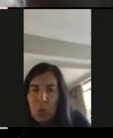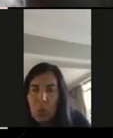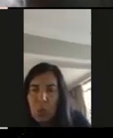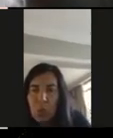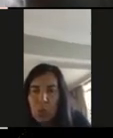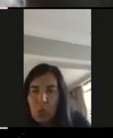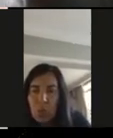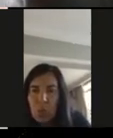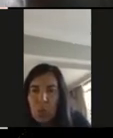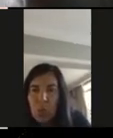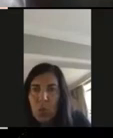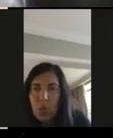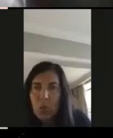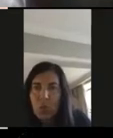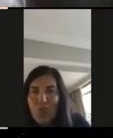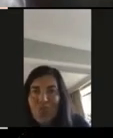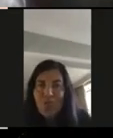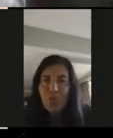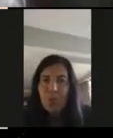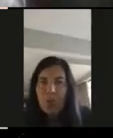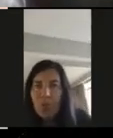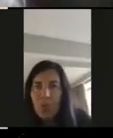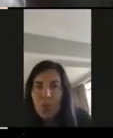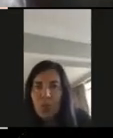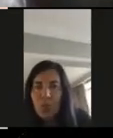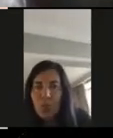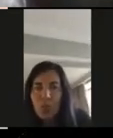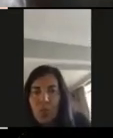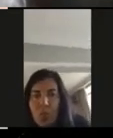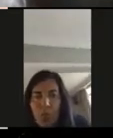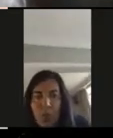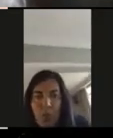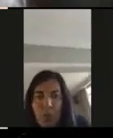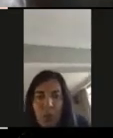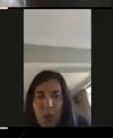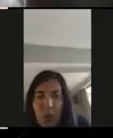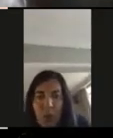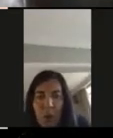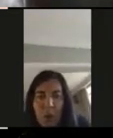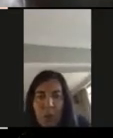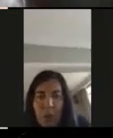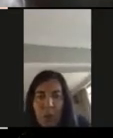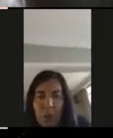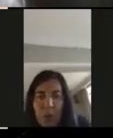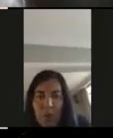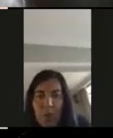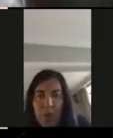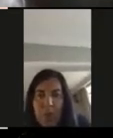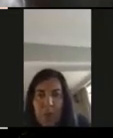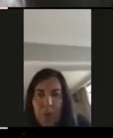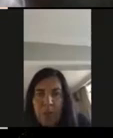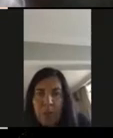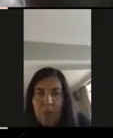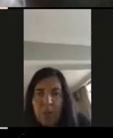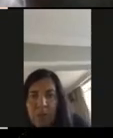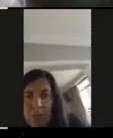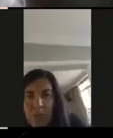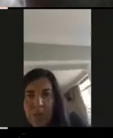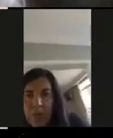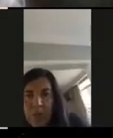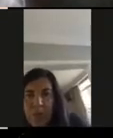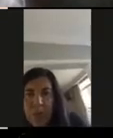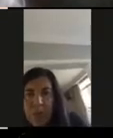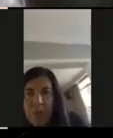recompensa o le pagaba con libros o le daba cinco centavos para la página y en que las invertida con su ingeniero